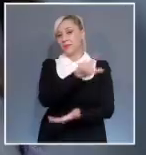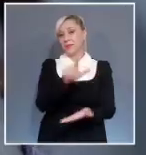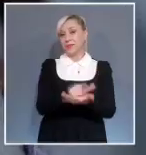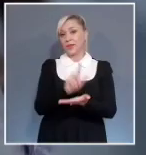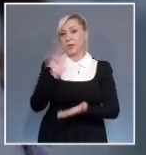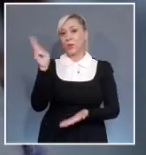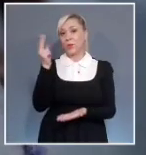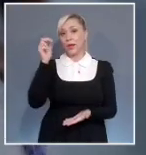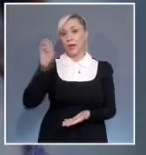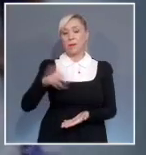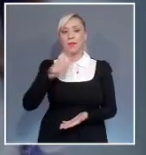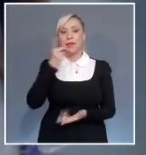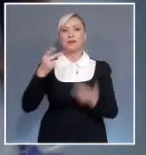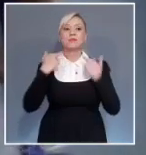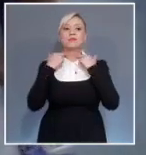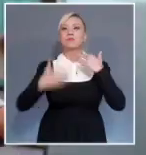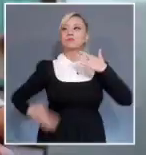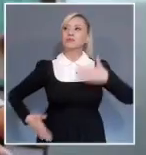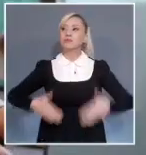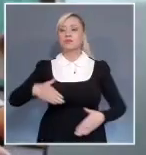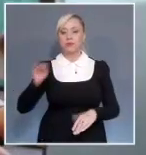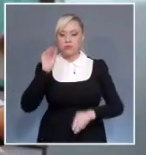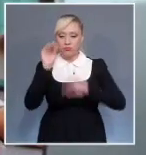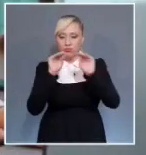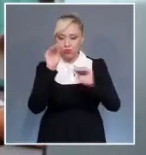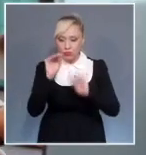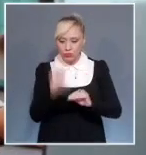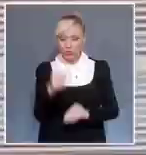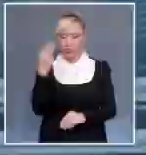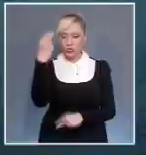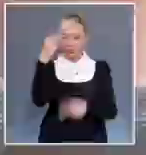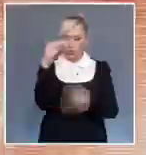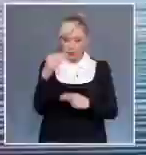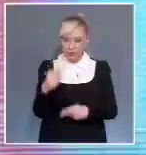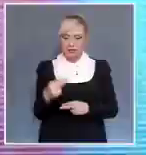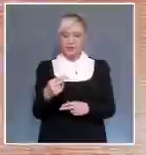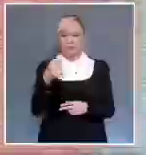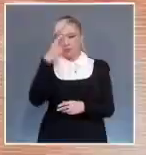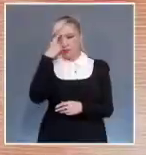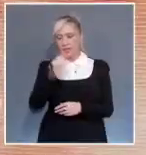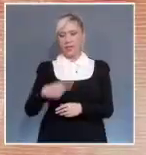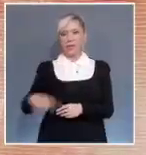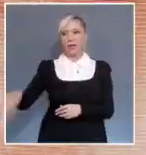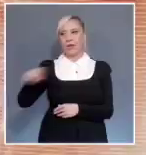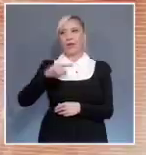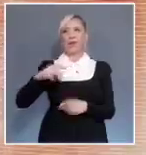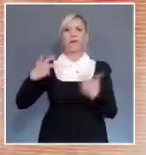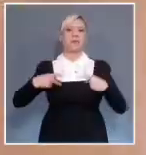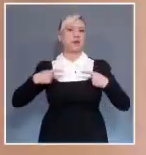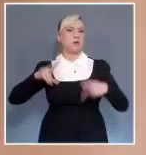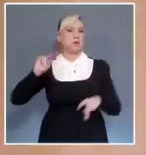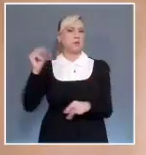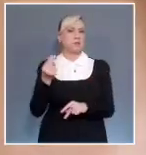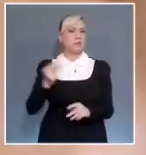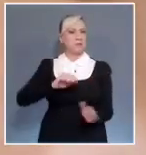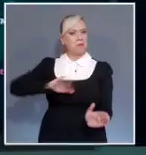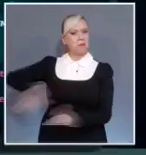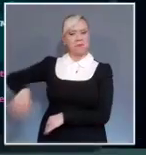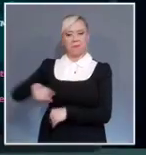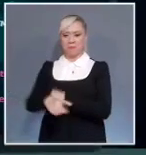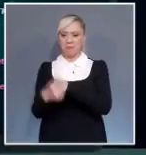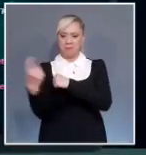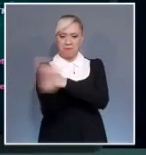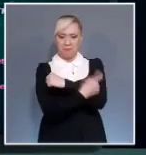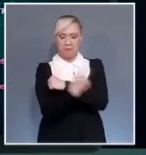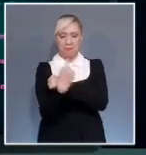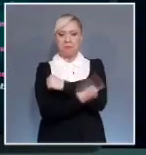artificial trabaja con algoritmos y datos para imitar la inteligencia humana. El aprendizaje automático permite mejorar su rendimiento, lo